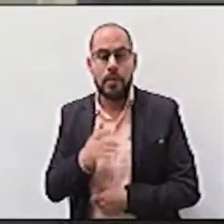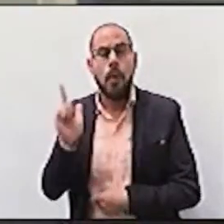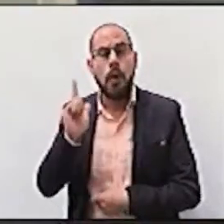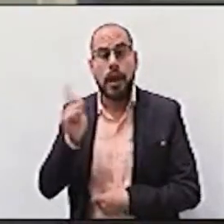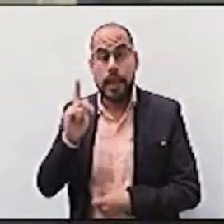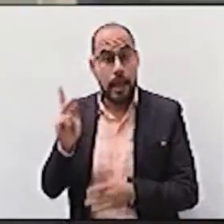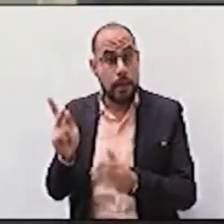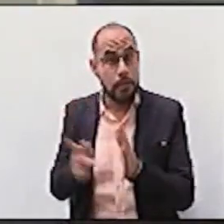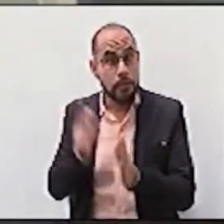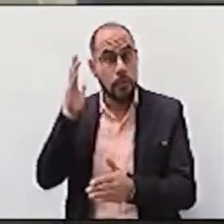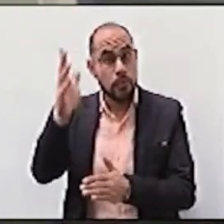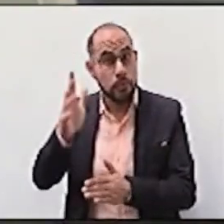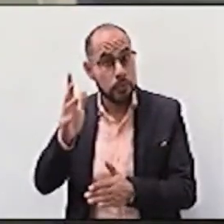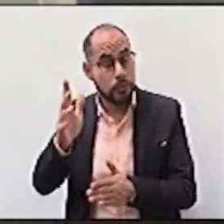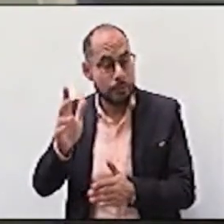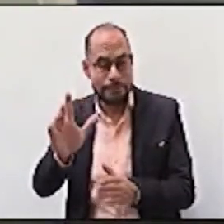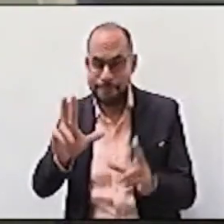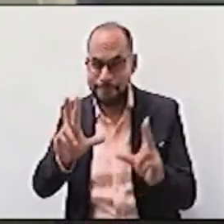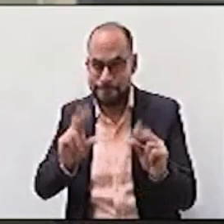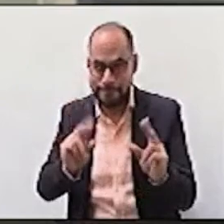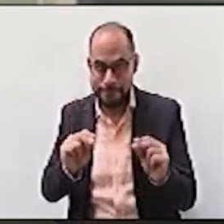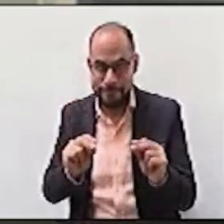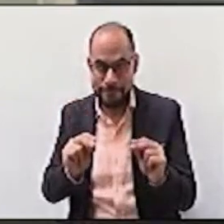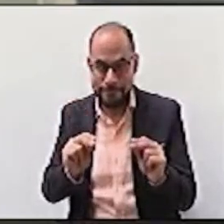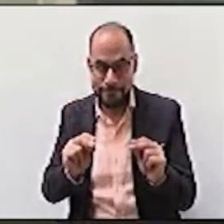seguramente no regresarán.